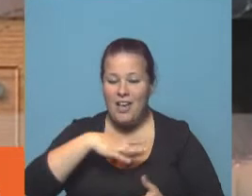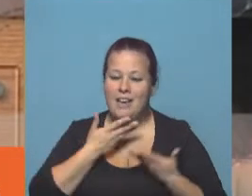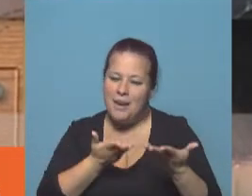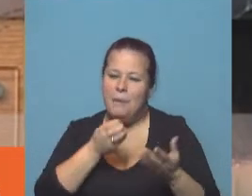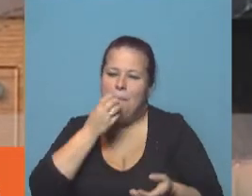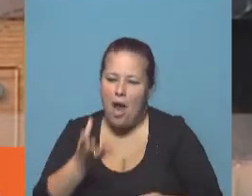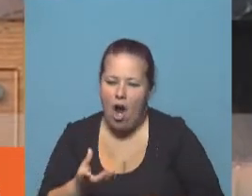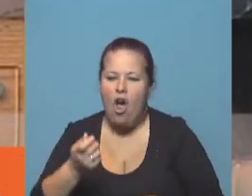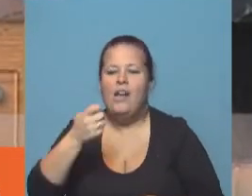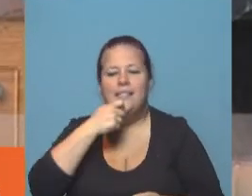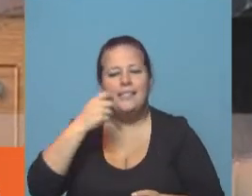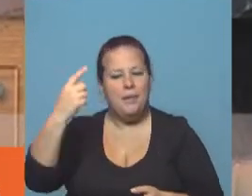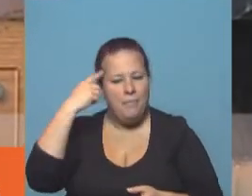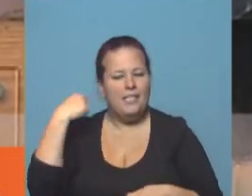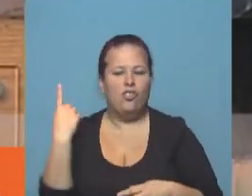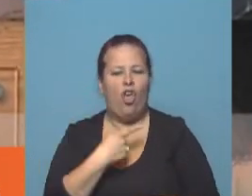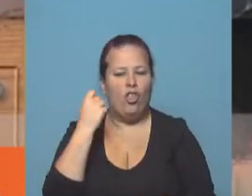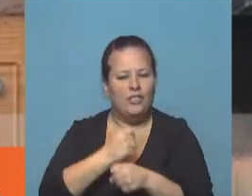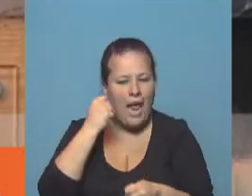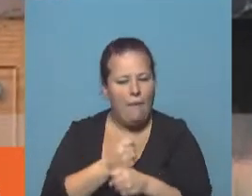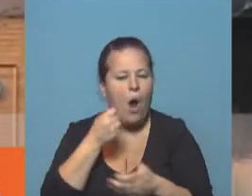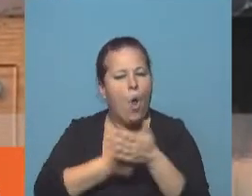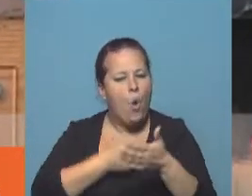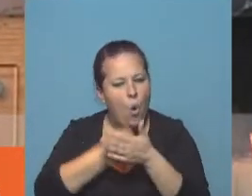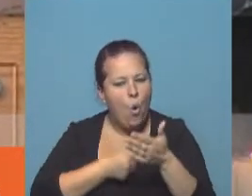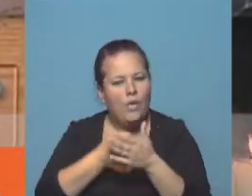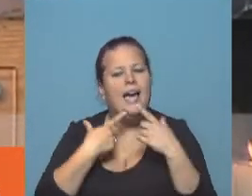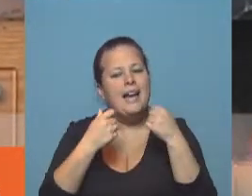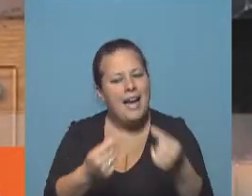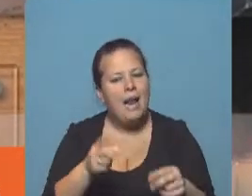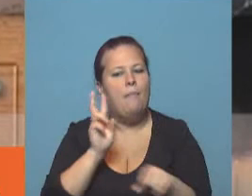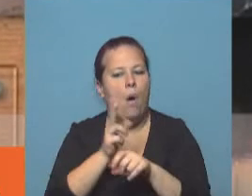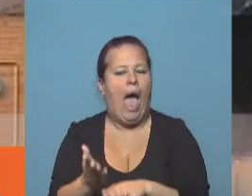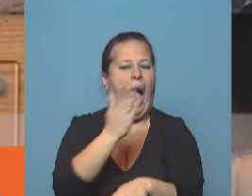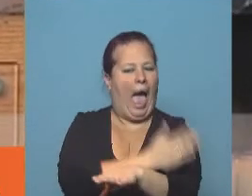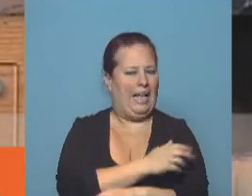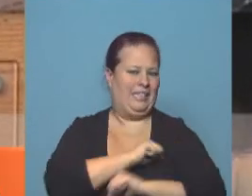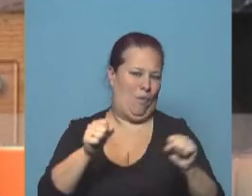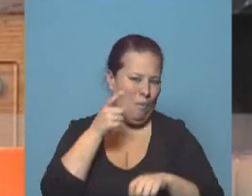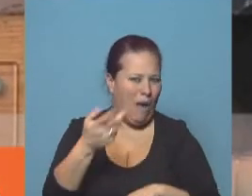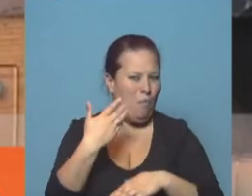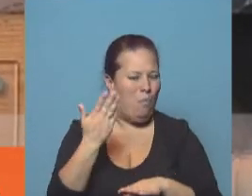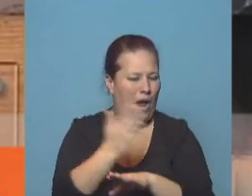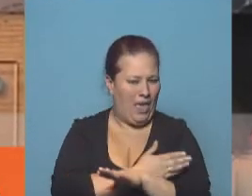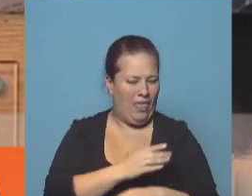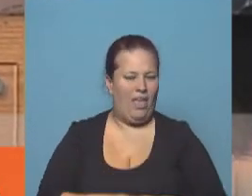solidaria si nos pusiéramos a trabajar, a pelear o reclamar para prevenir esos hechos.